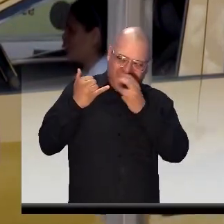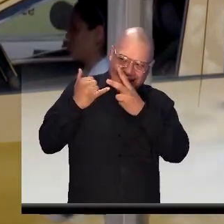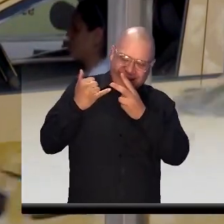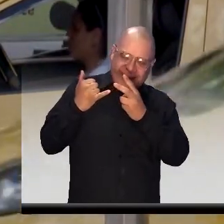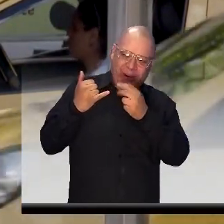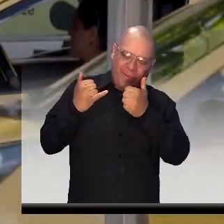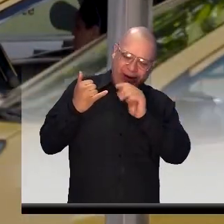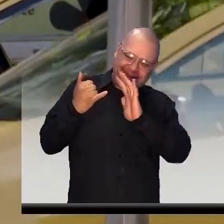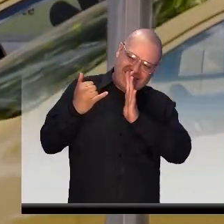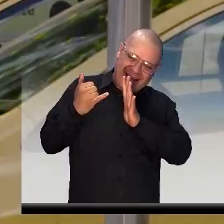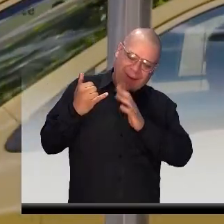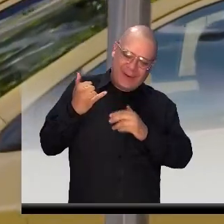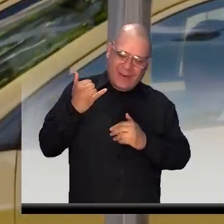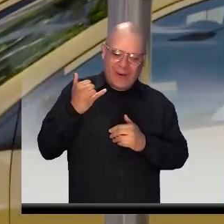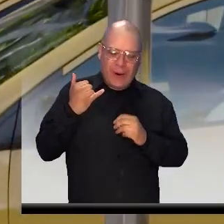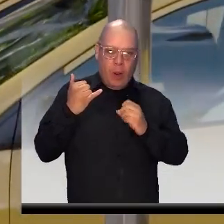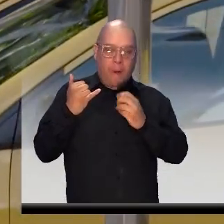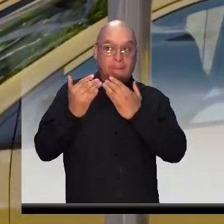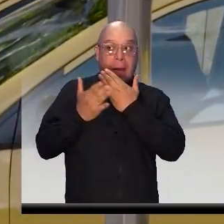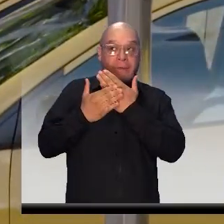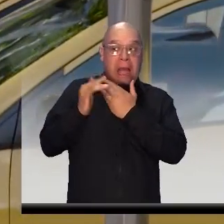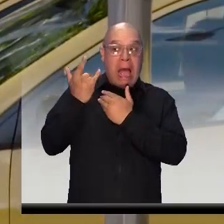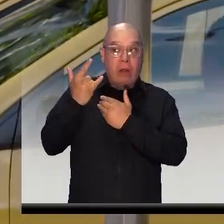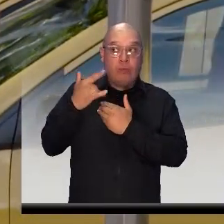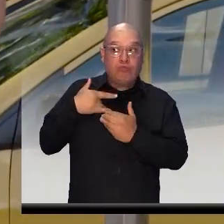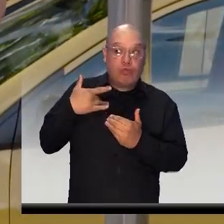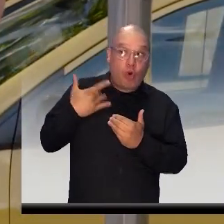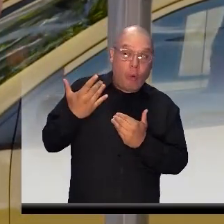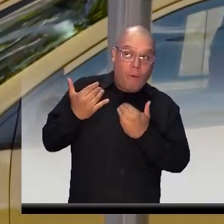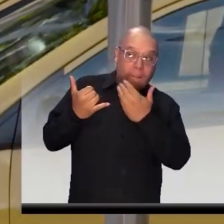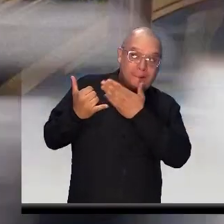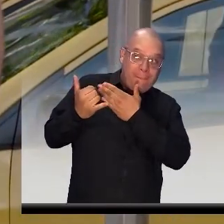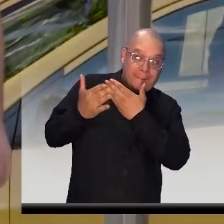dale. Me cuentas cómo te va. Un abrazo, chao.